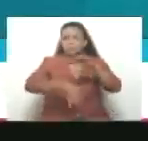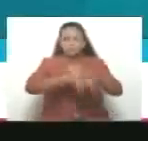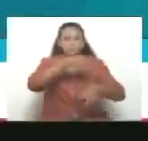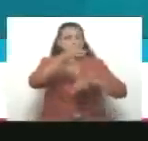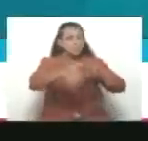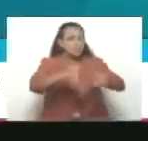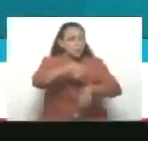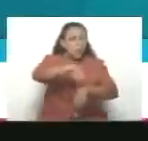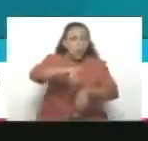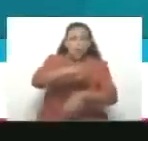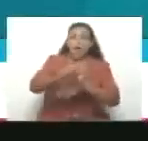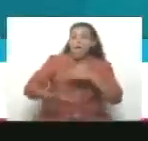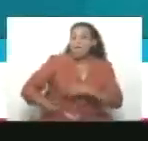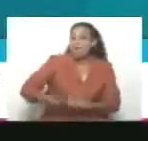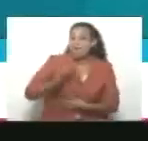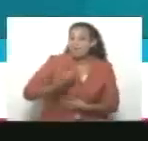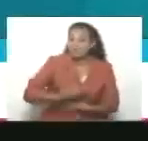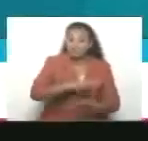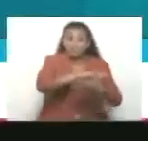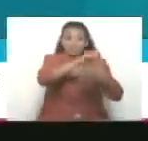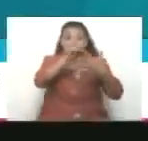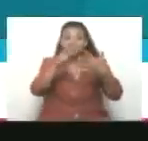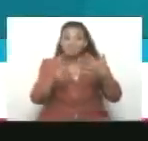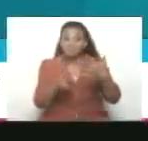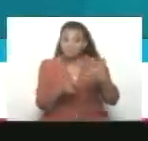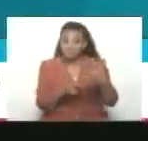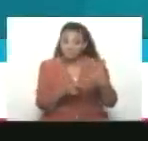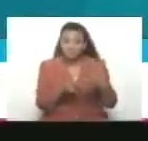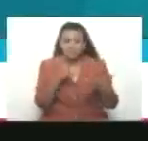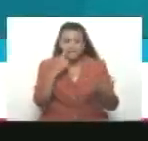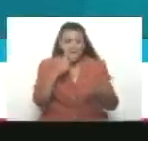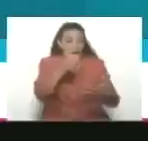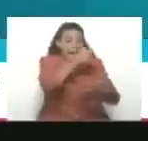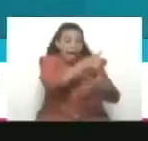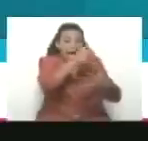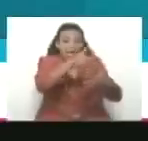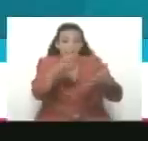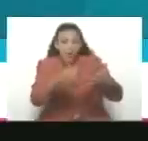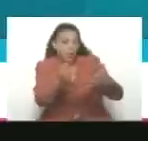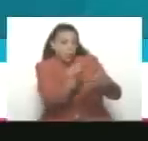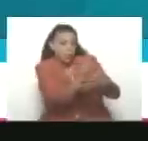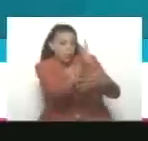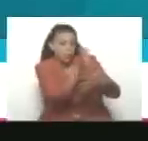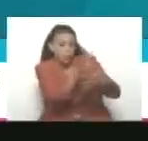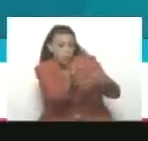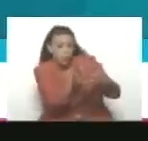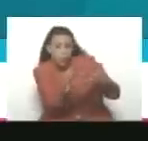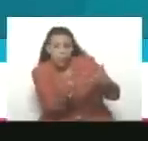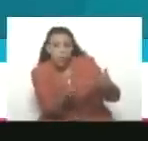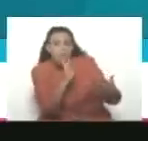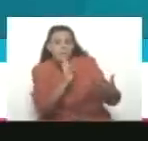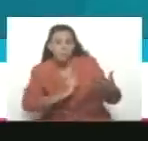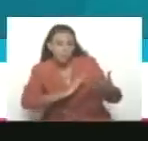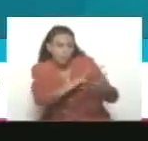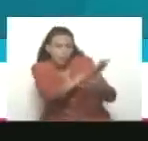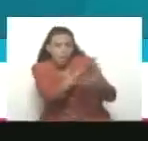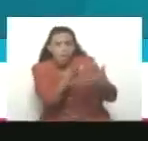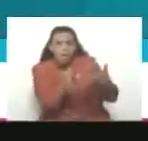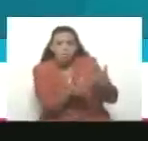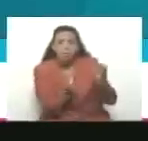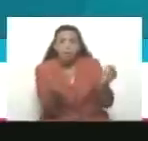explicando la importancia el contenido y las decisiones y los resultad de